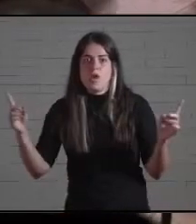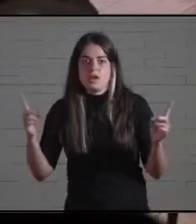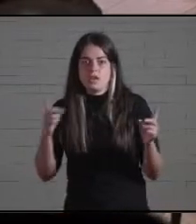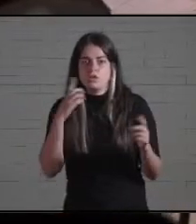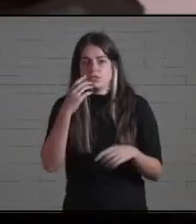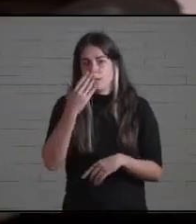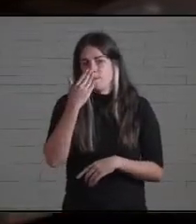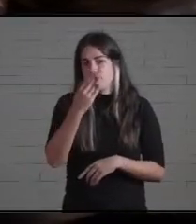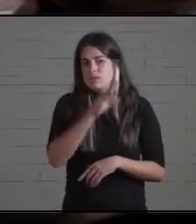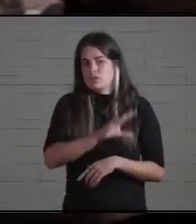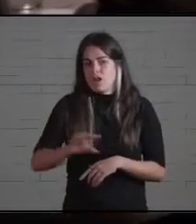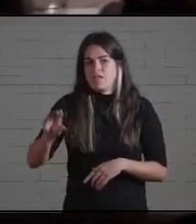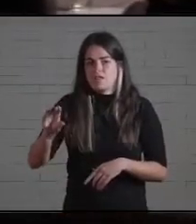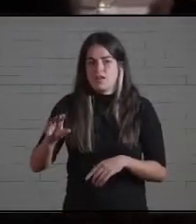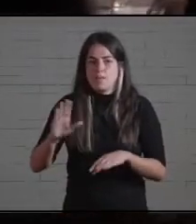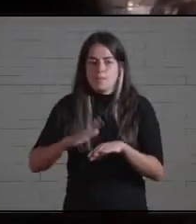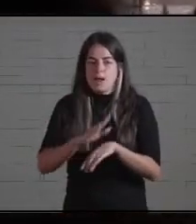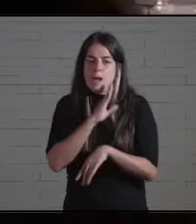transferibles